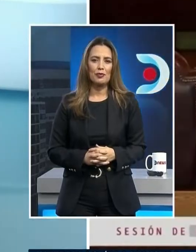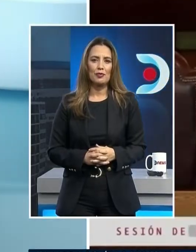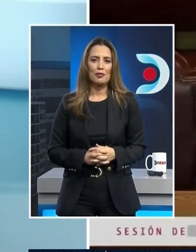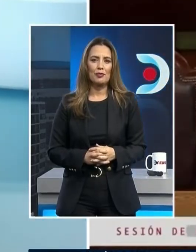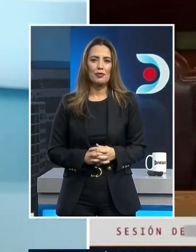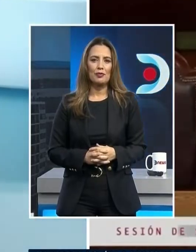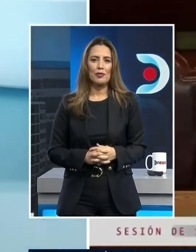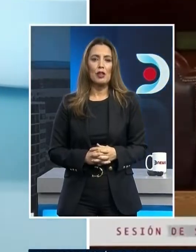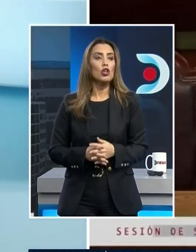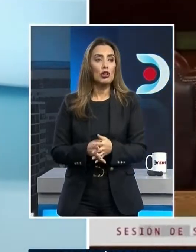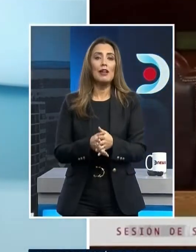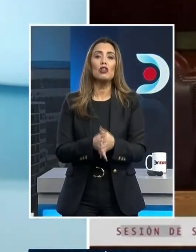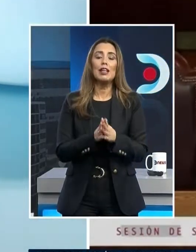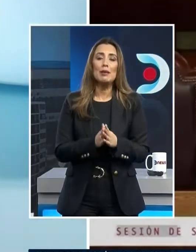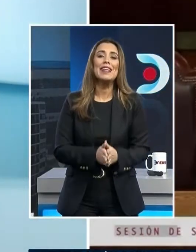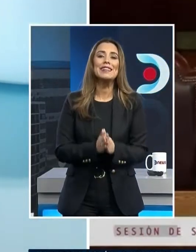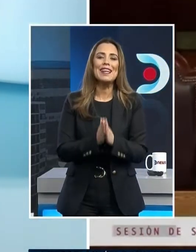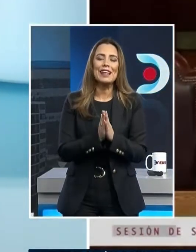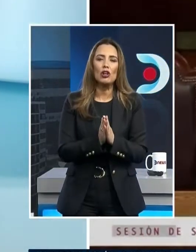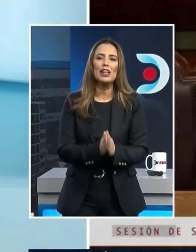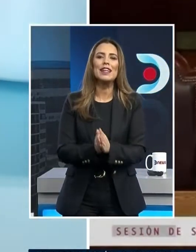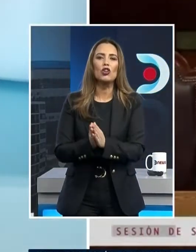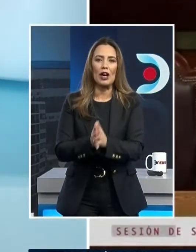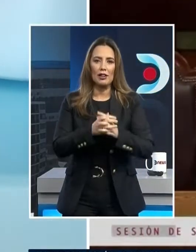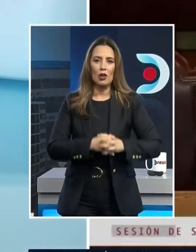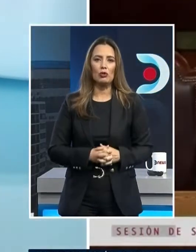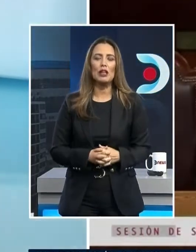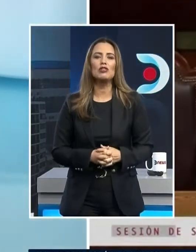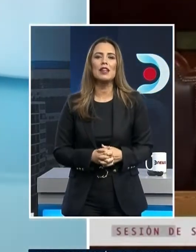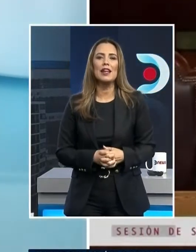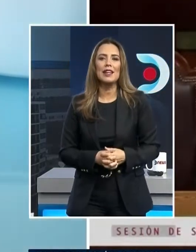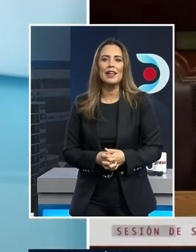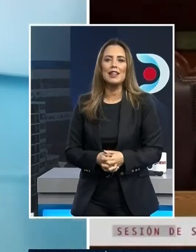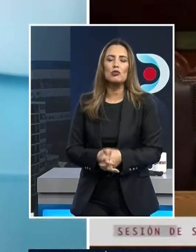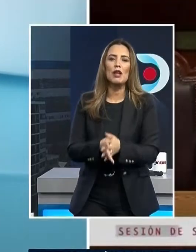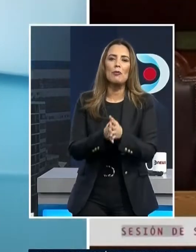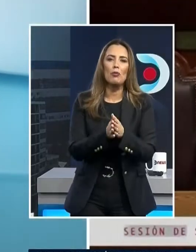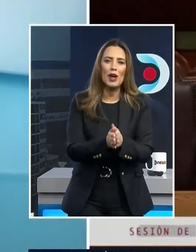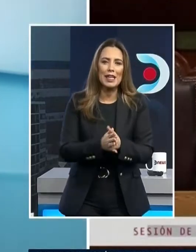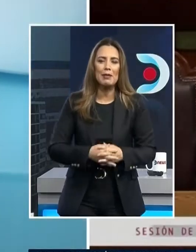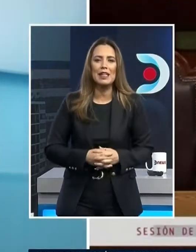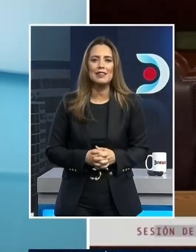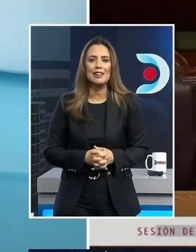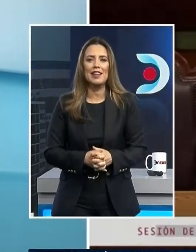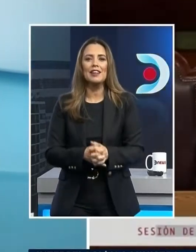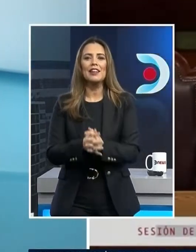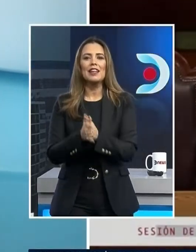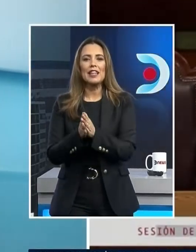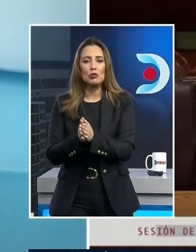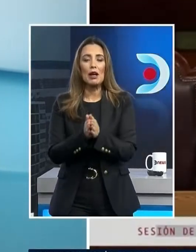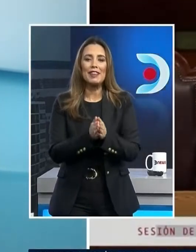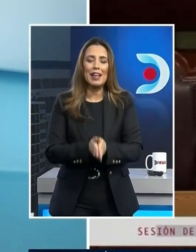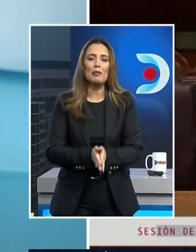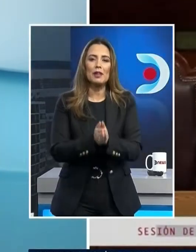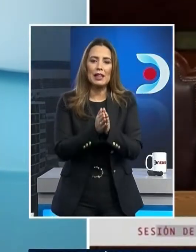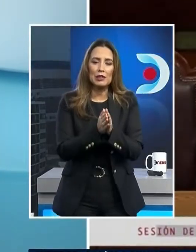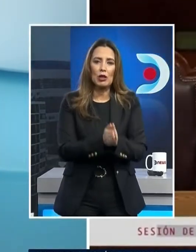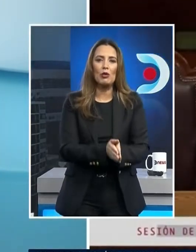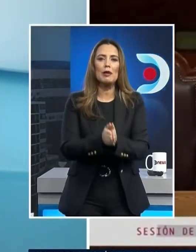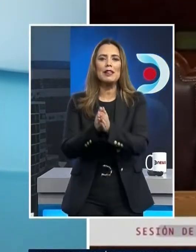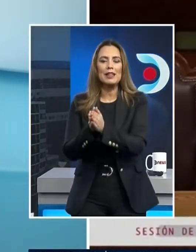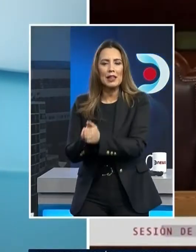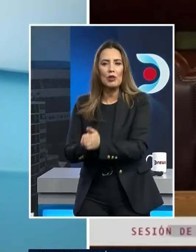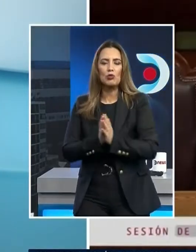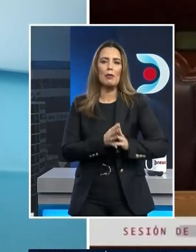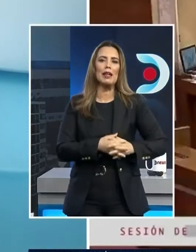la persona. Sí, oye, no, estoy hablando de la ministra Carolina Toá. ¿Usted considera que es una buena ministra? ¿Es una